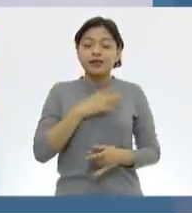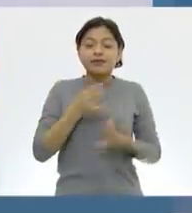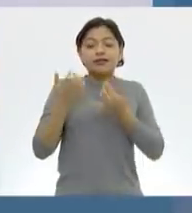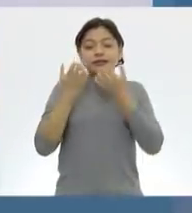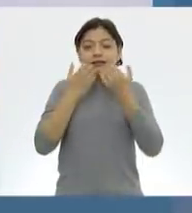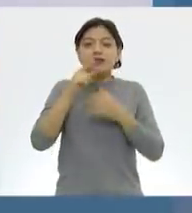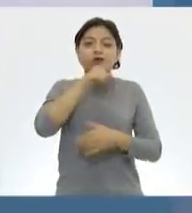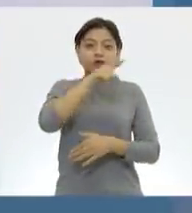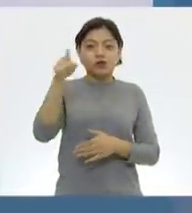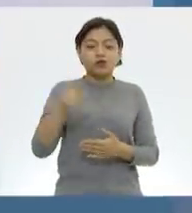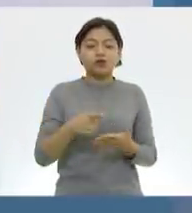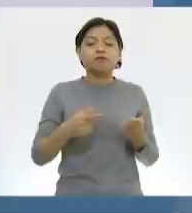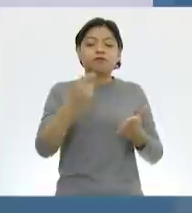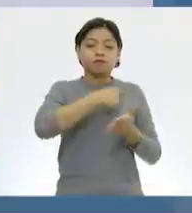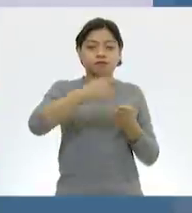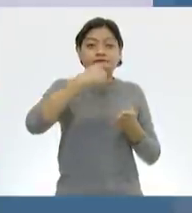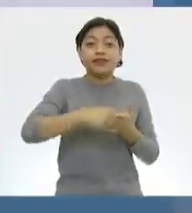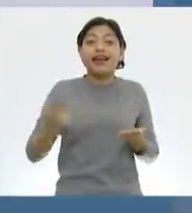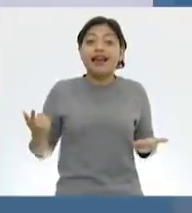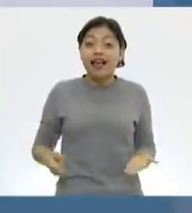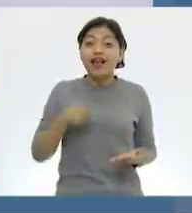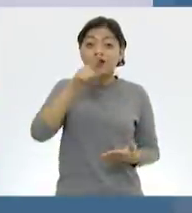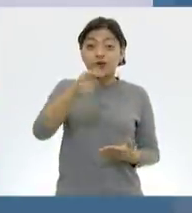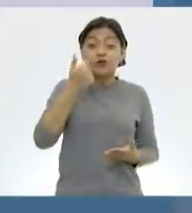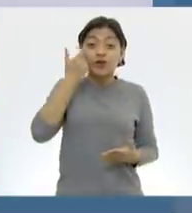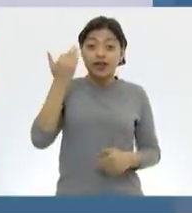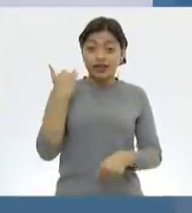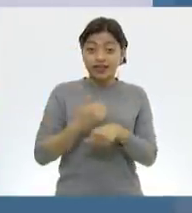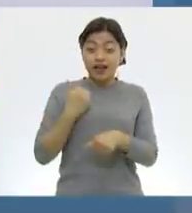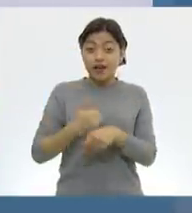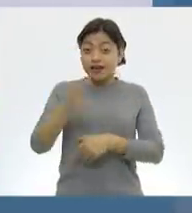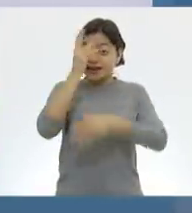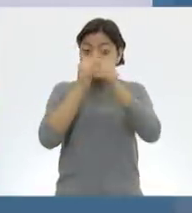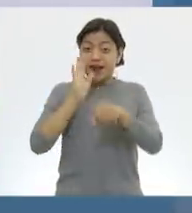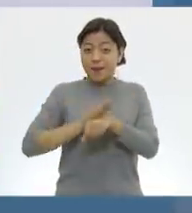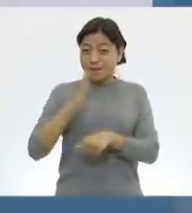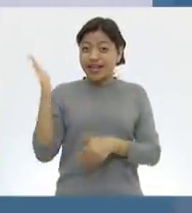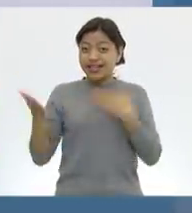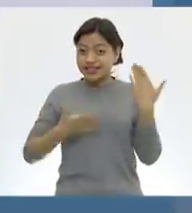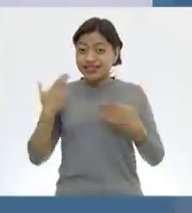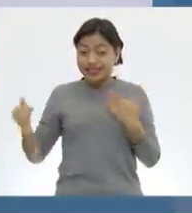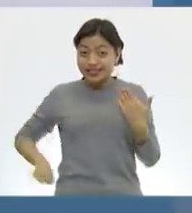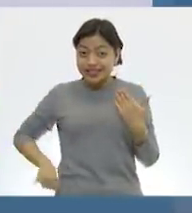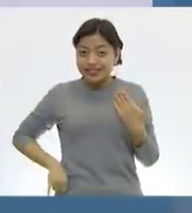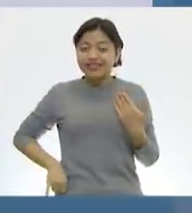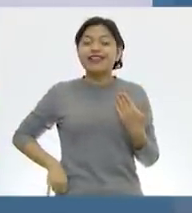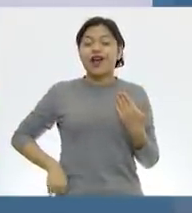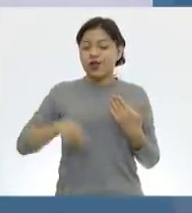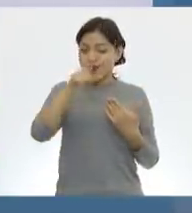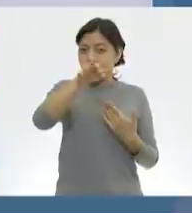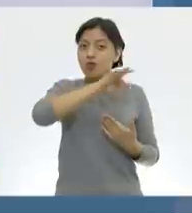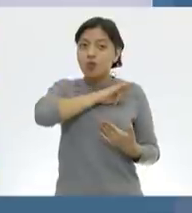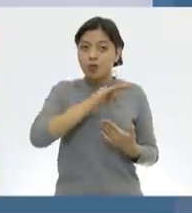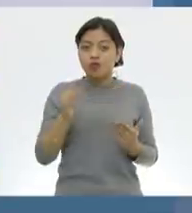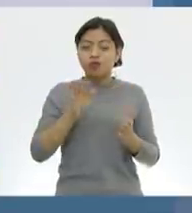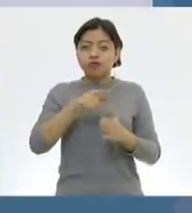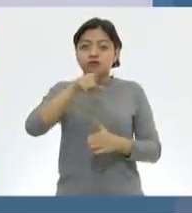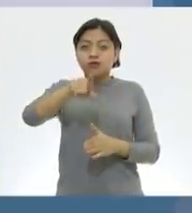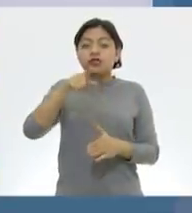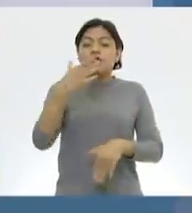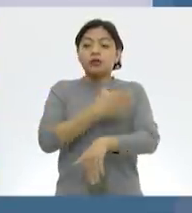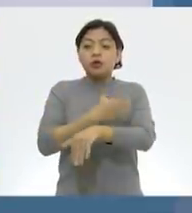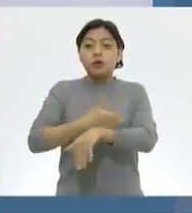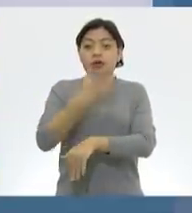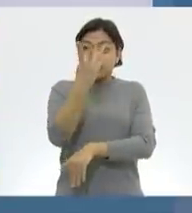misterio. De hecho, para hacerlo más interesante, podrían hacer una compilación con los textos escritos por sus compañeras y